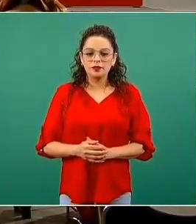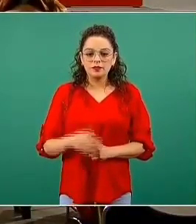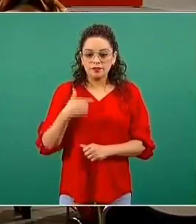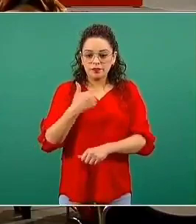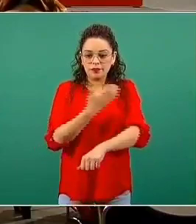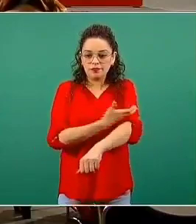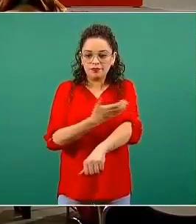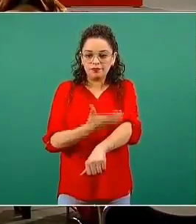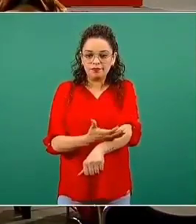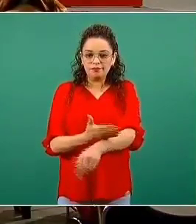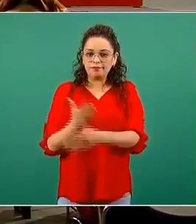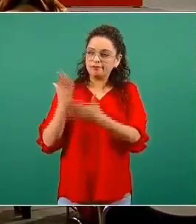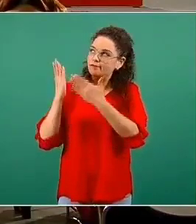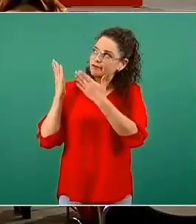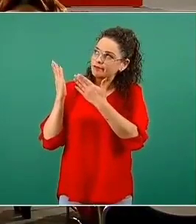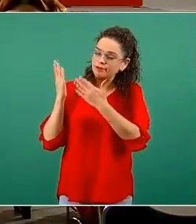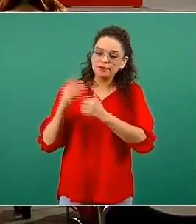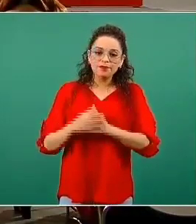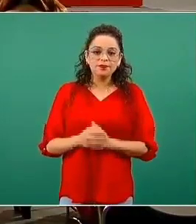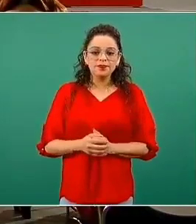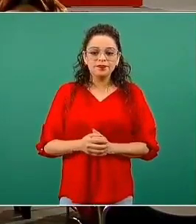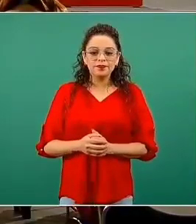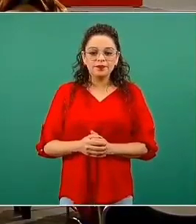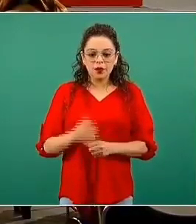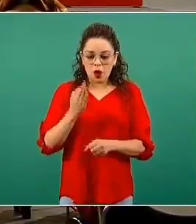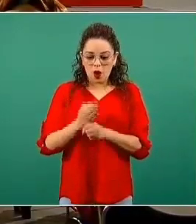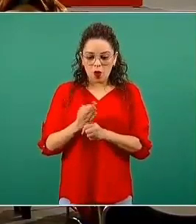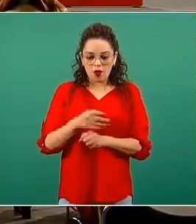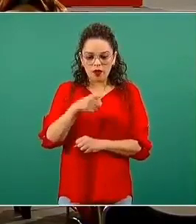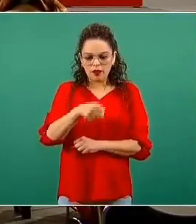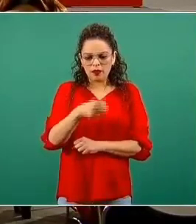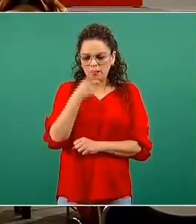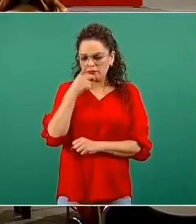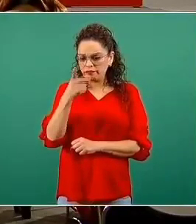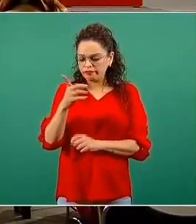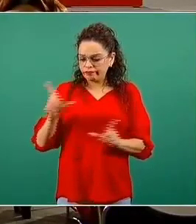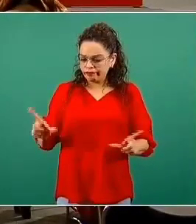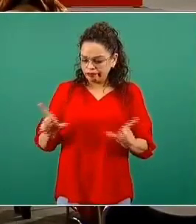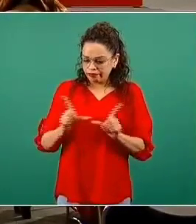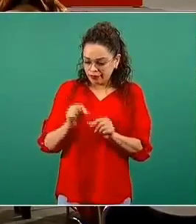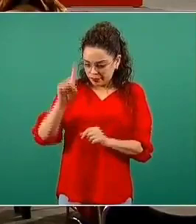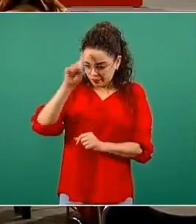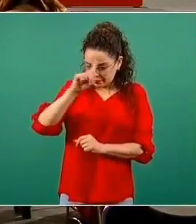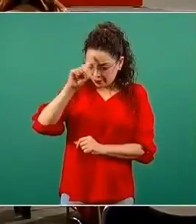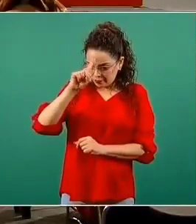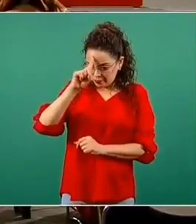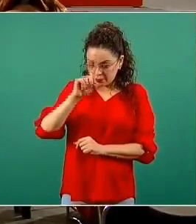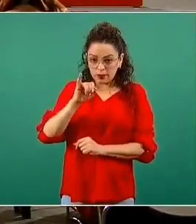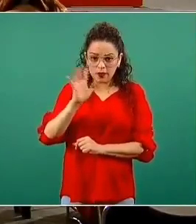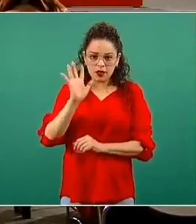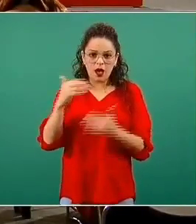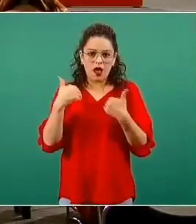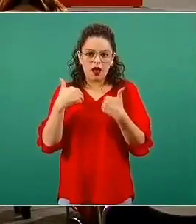colegas. Estas recomendaciones, que hoy son simplemente una síntesis, queda claro que el documento es de acceso público, lo hicimos